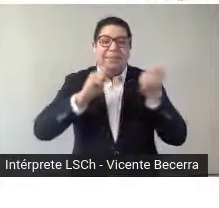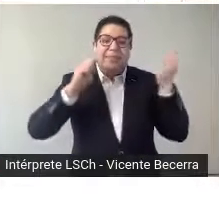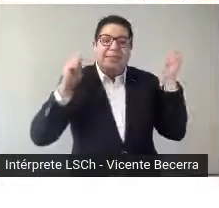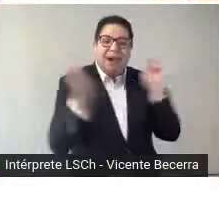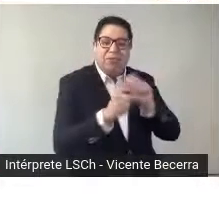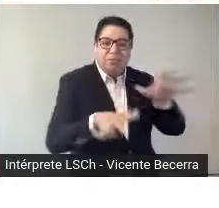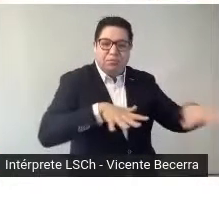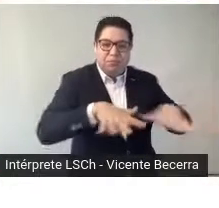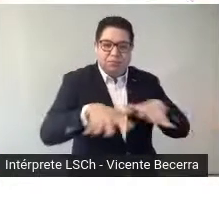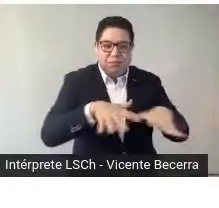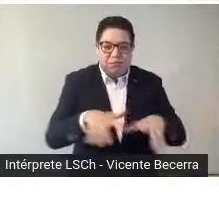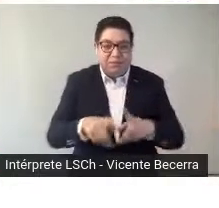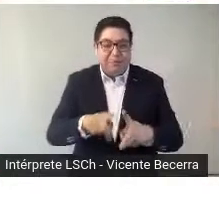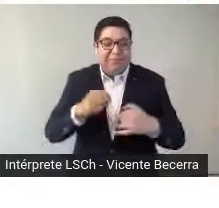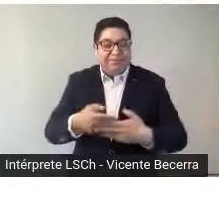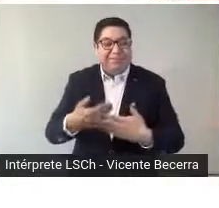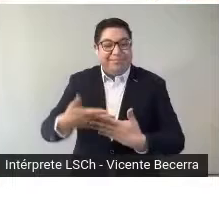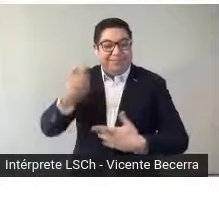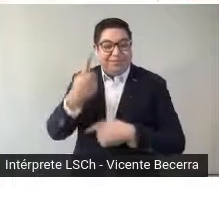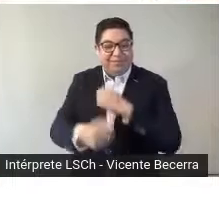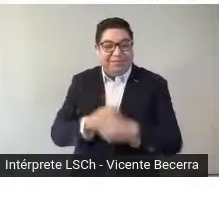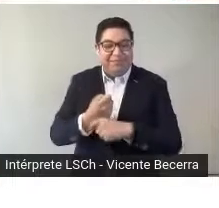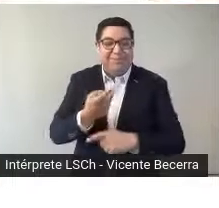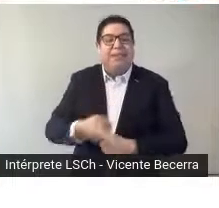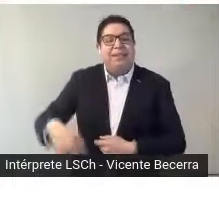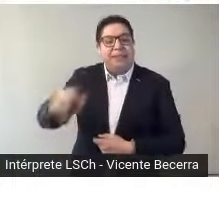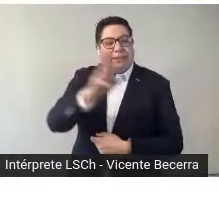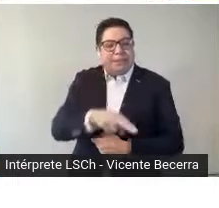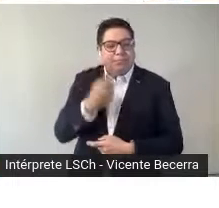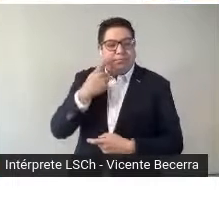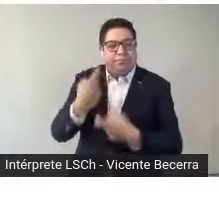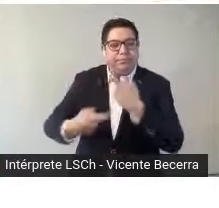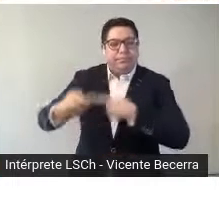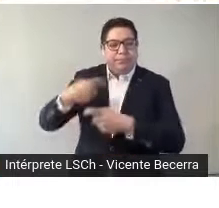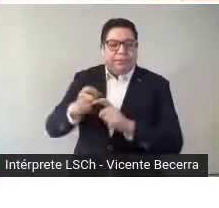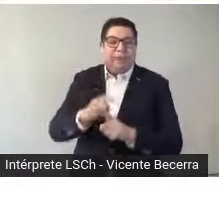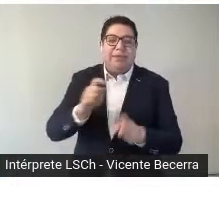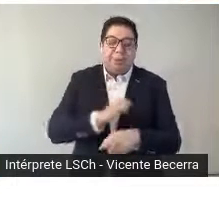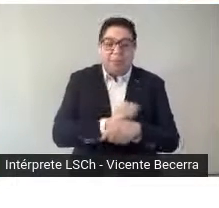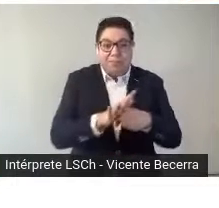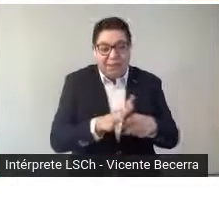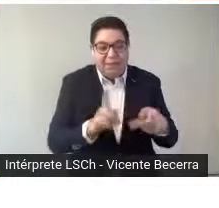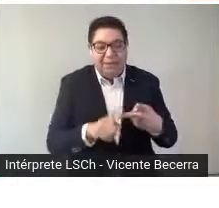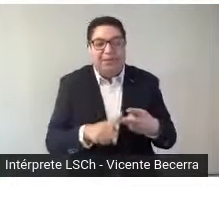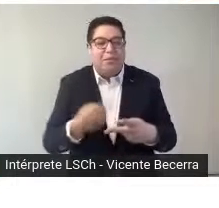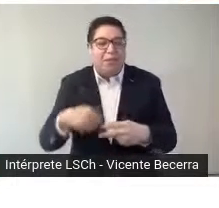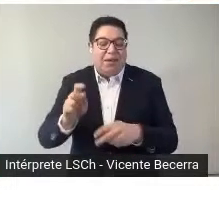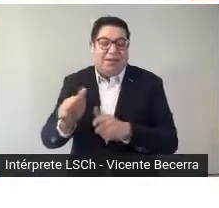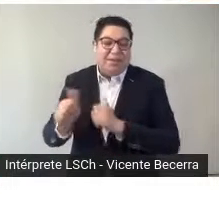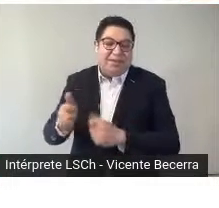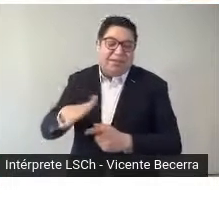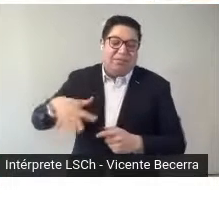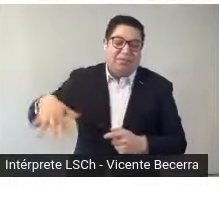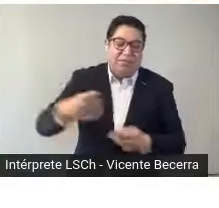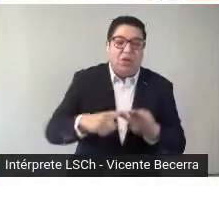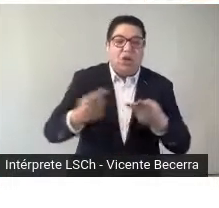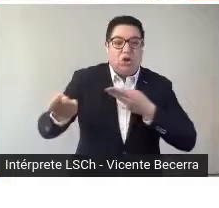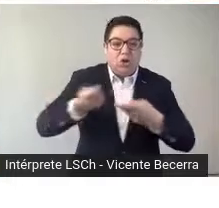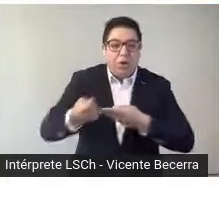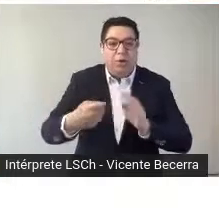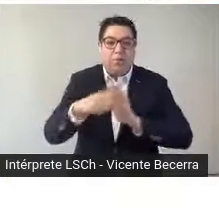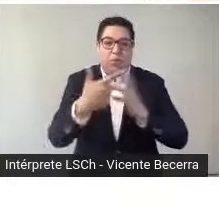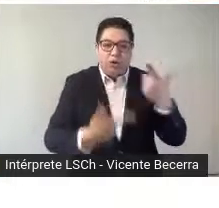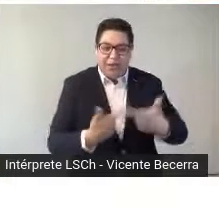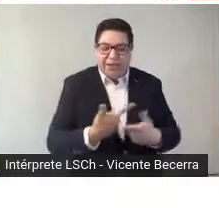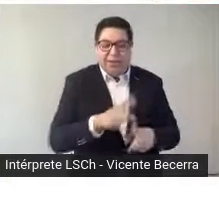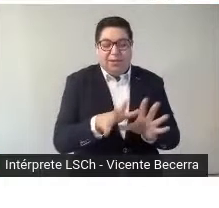podamos repasar lo que ha sido este último año 2021, con pandemia, con los distintos desafíos sociales, económicos y políticos, y